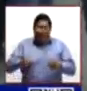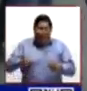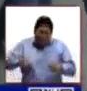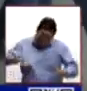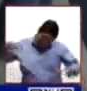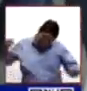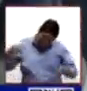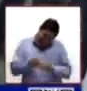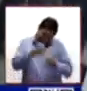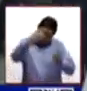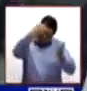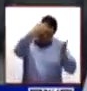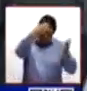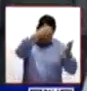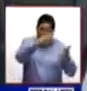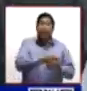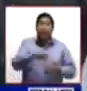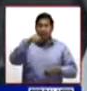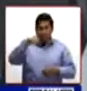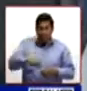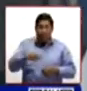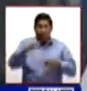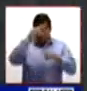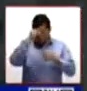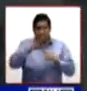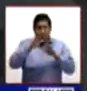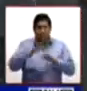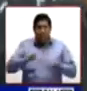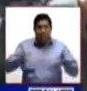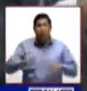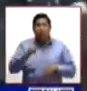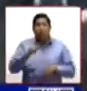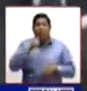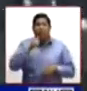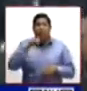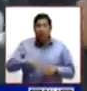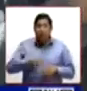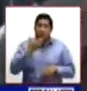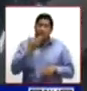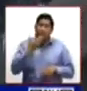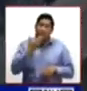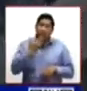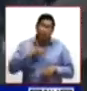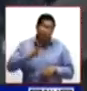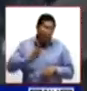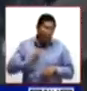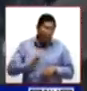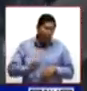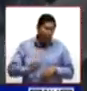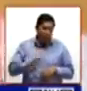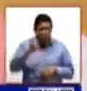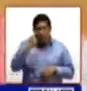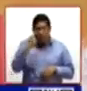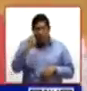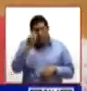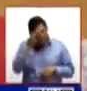lamentablemente encontró un minibús donde había niños, ¿no? Y hay una niña que está muy mal herida por lo que hemos visto, está muy mal del